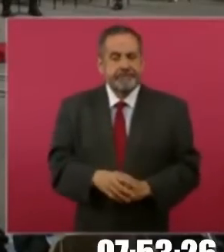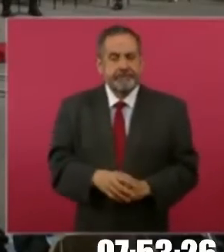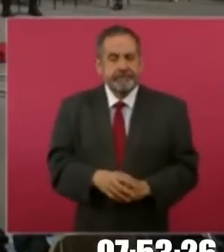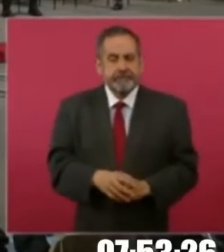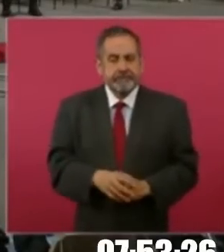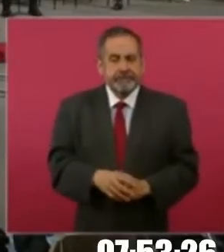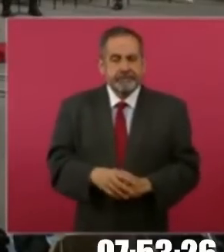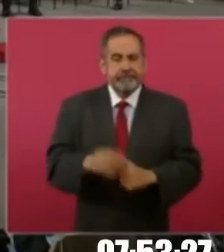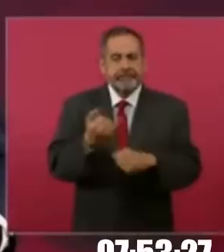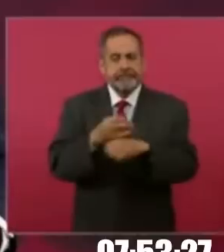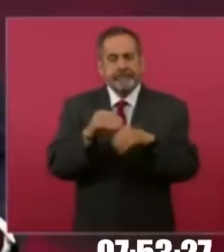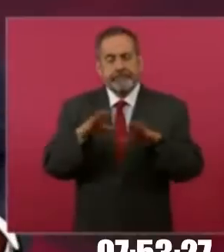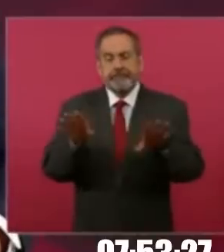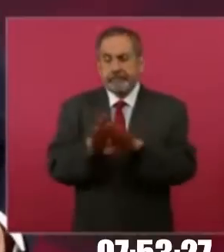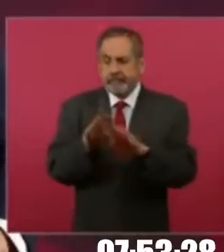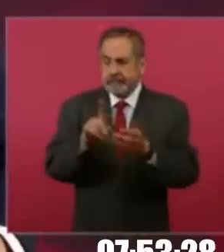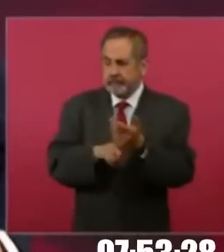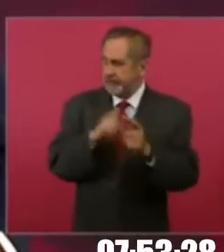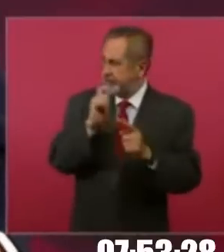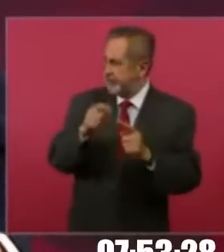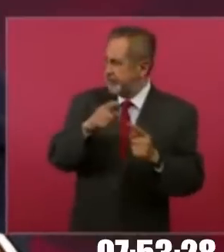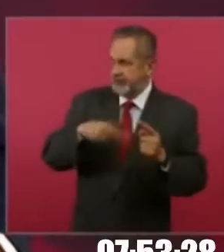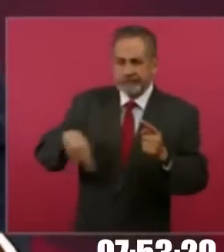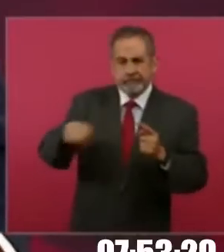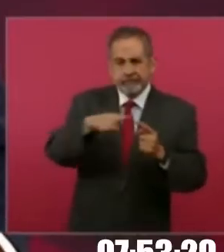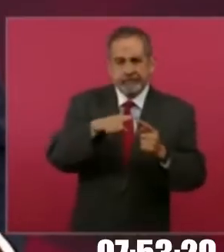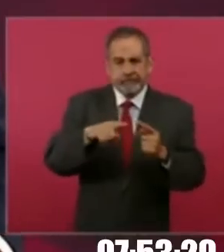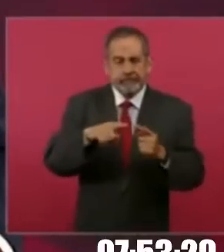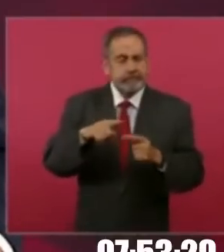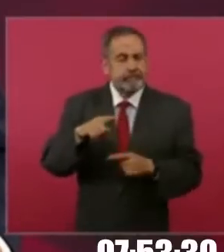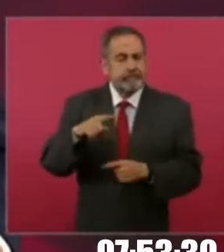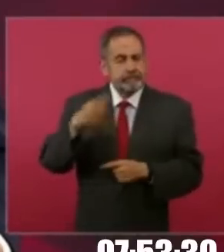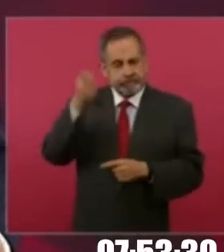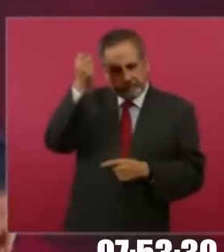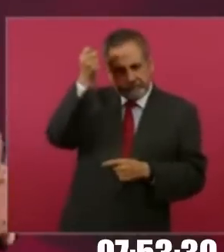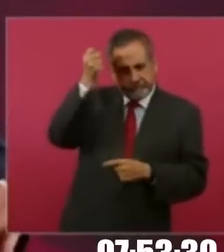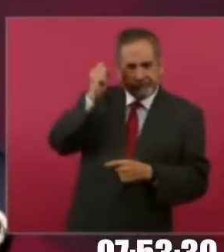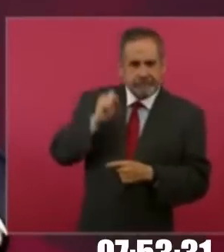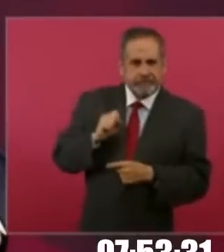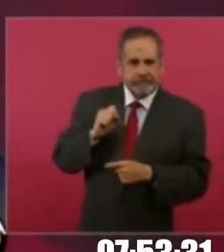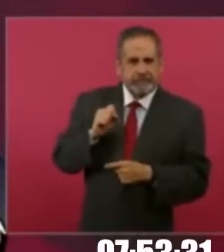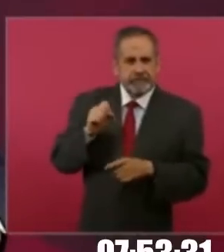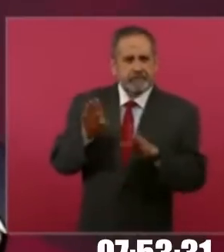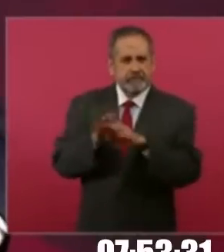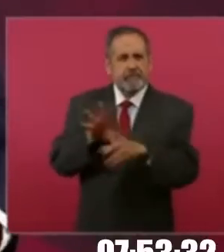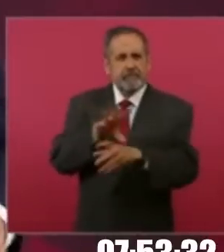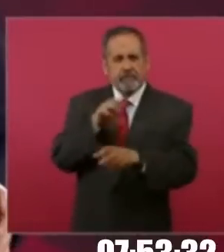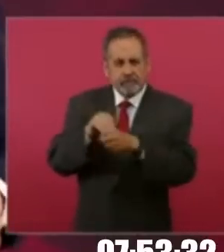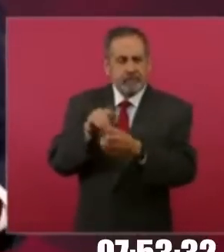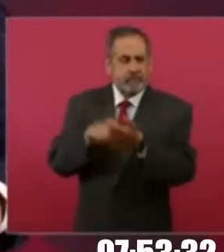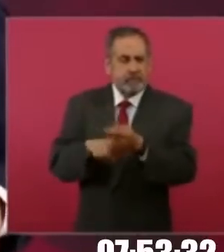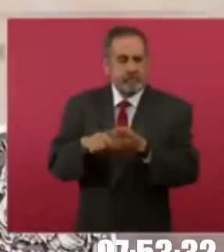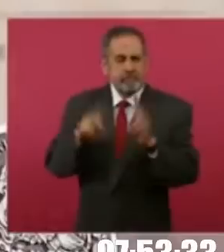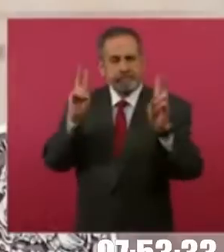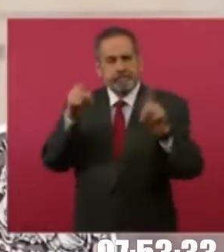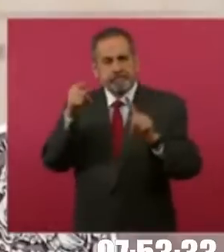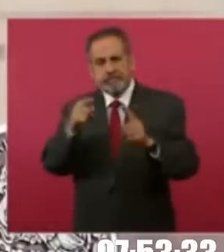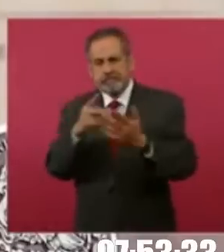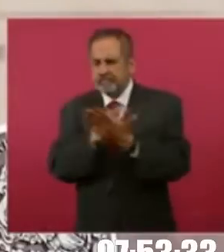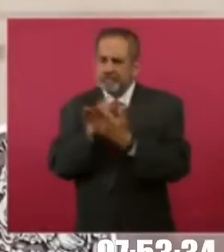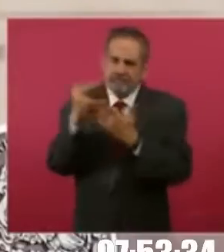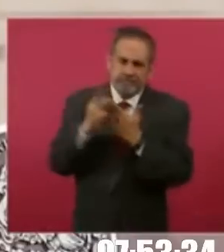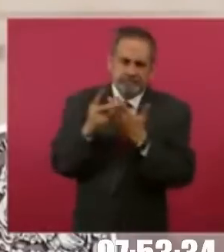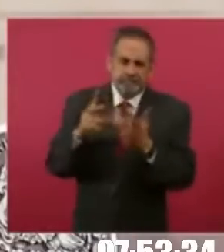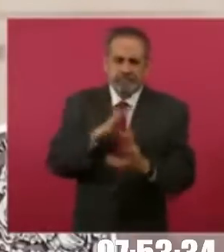dar a conocer Cuál es la situación de Sinaloa en relación al tema que es el plan programa